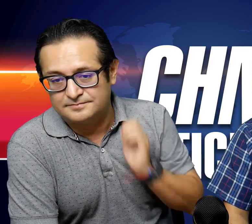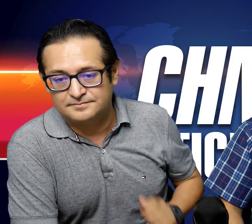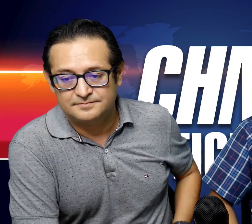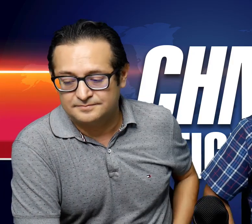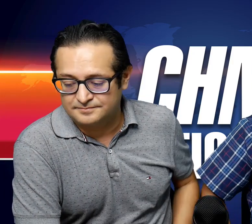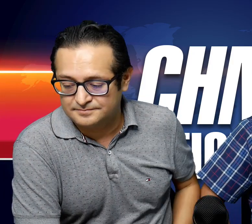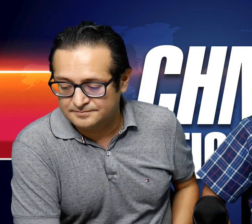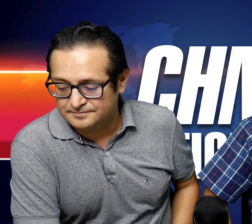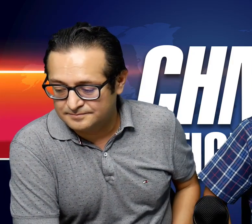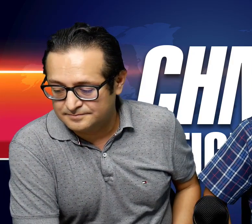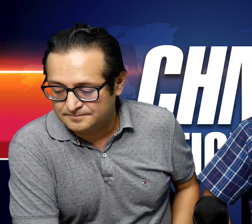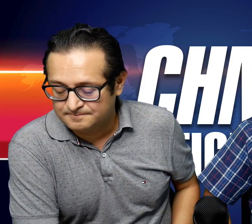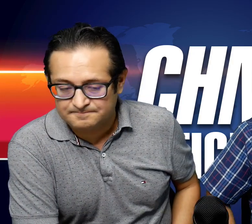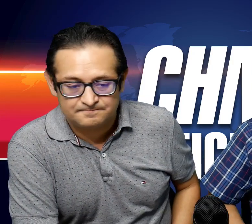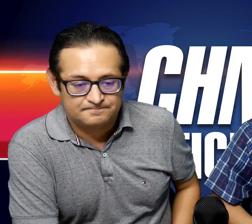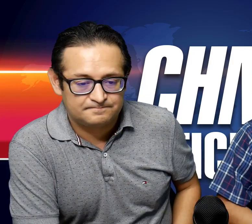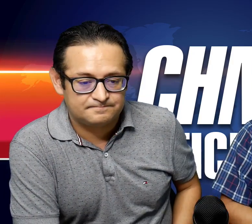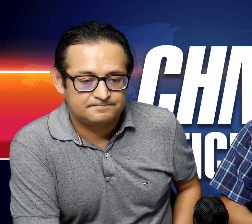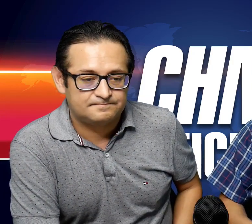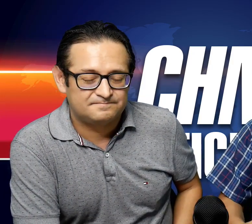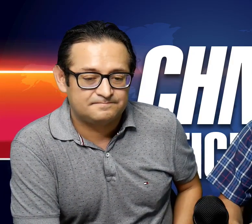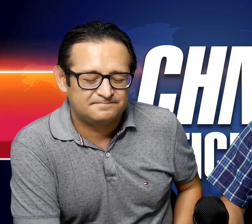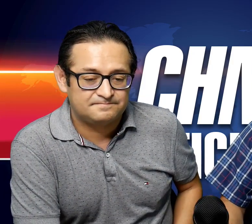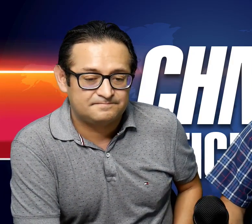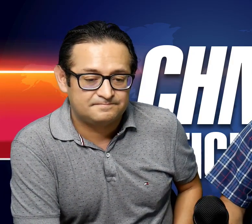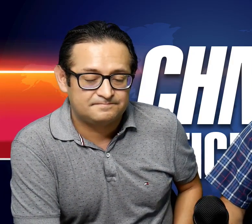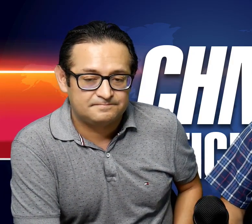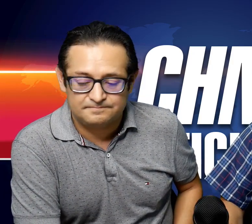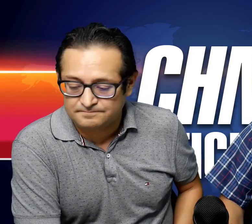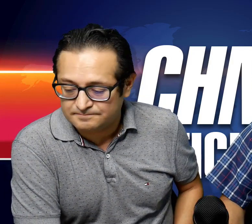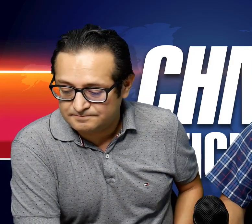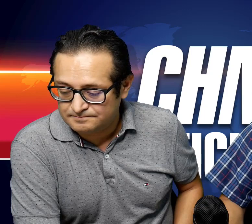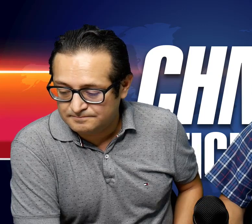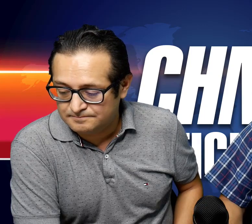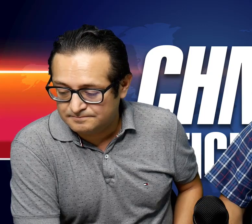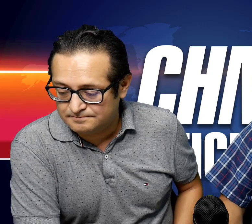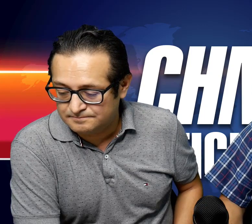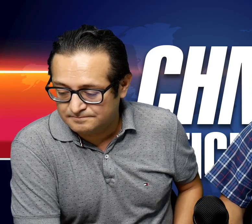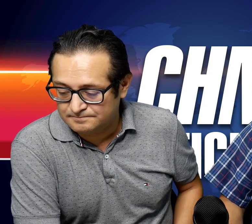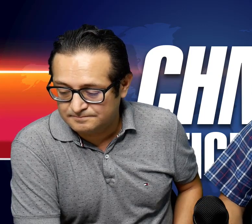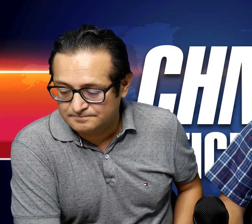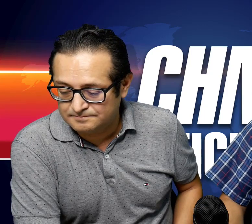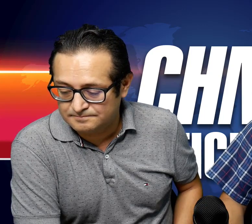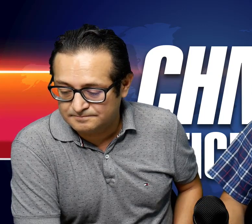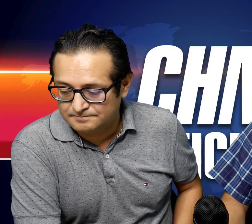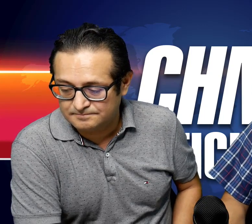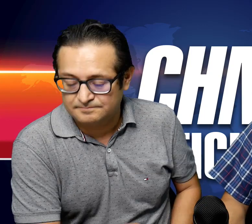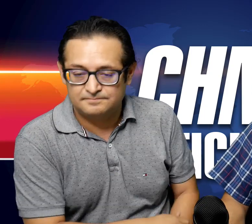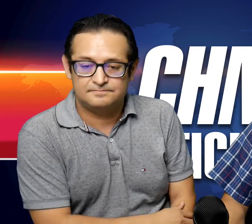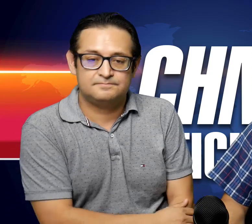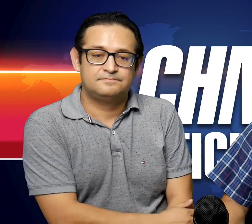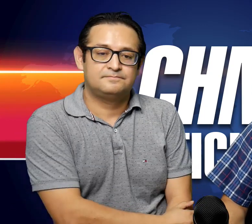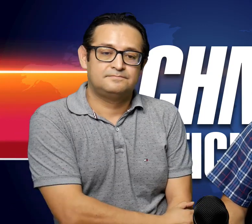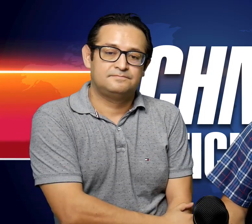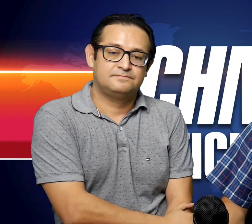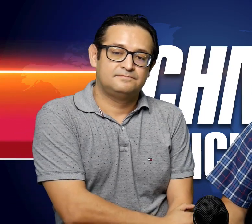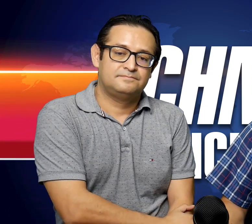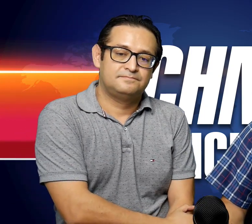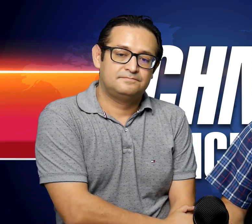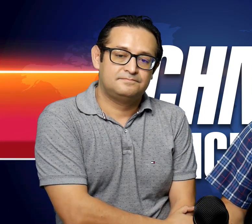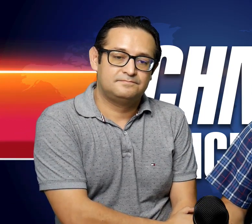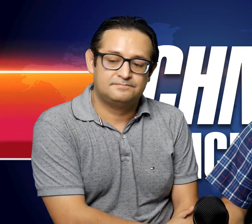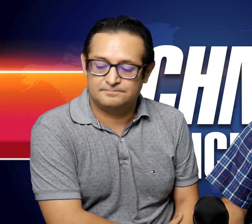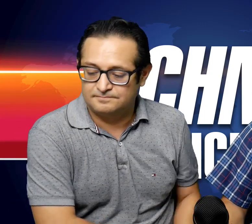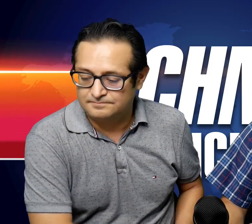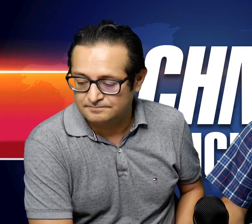funcionaria actualmente, que está realizando también. Y aparte sus opiniones, reacciones y la manera en la que